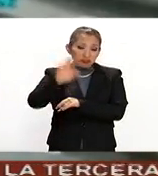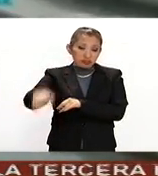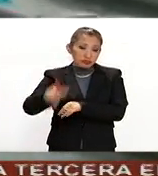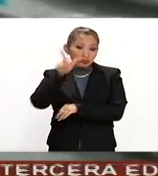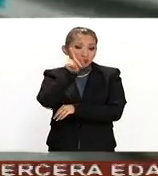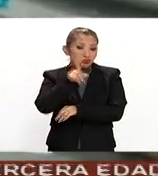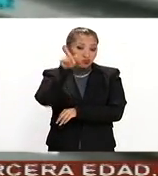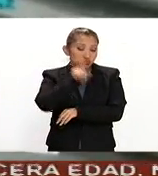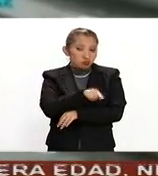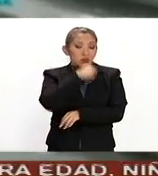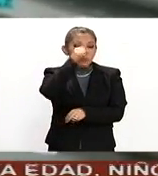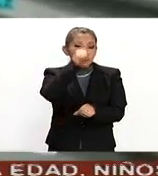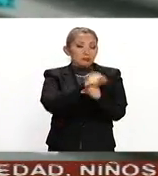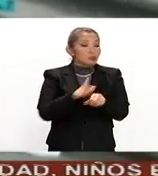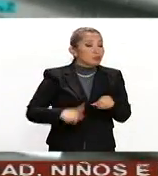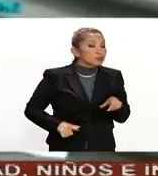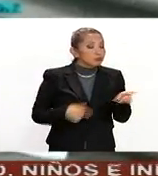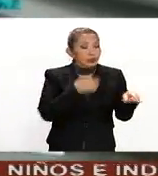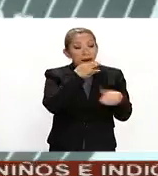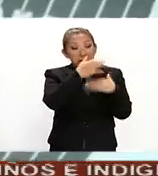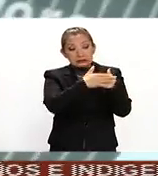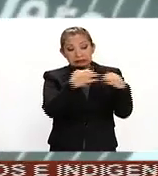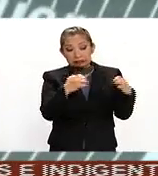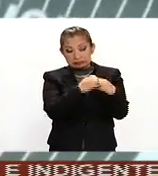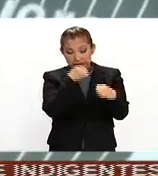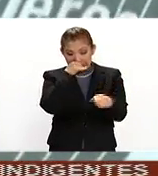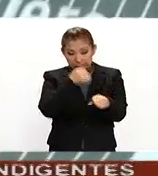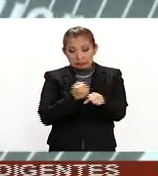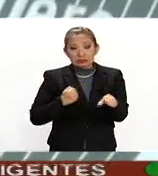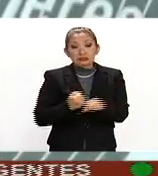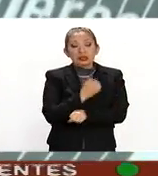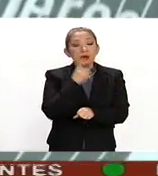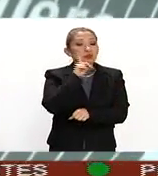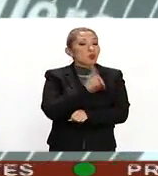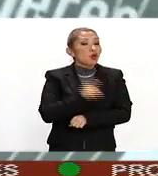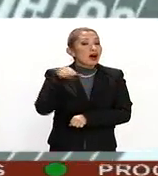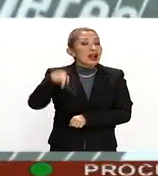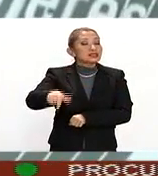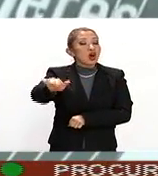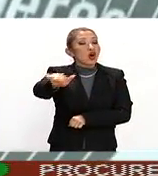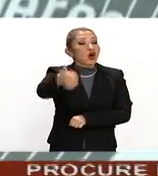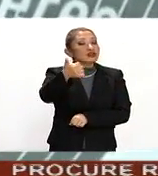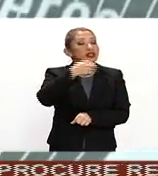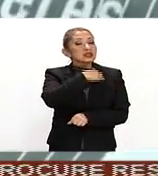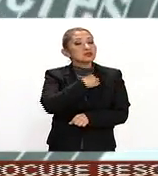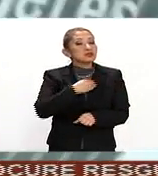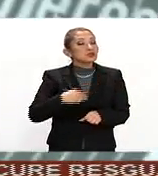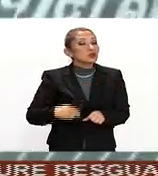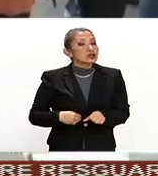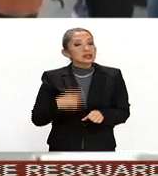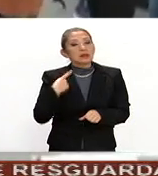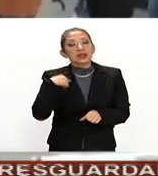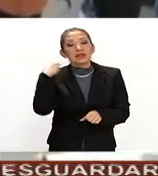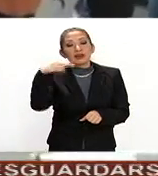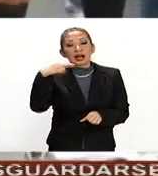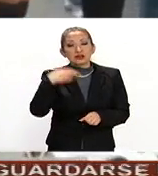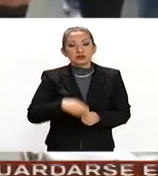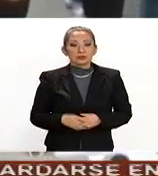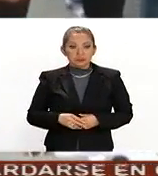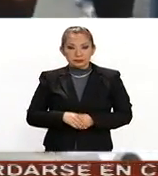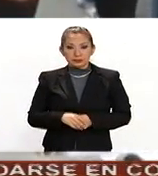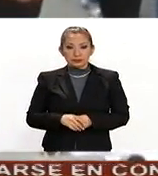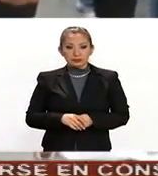crímenes. La Secretaría de Gobernación emitió alerta de violencia de género contra las mujeres en 11 municipios